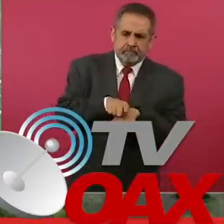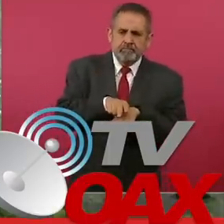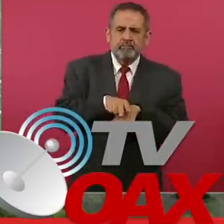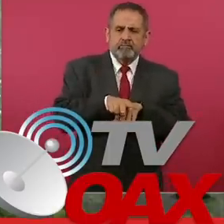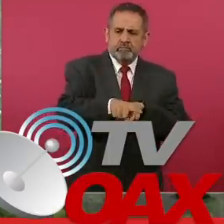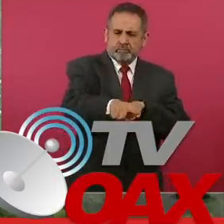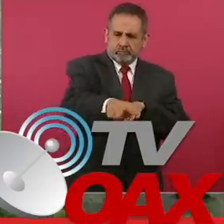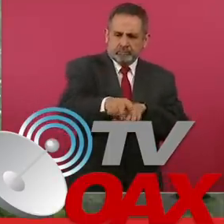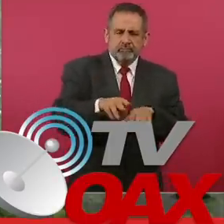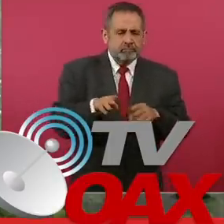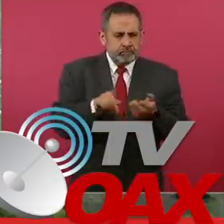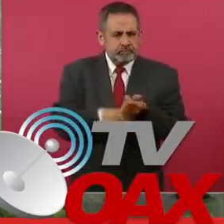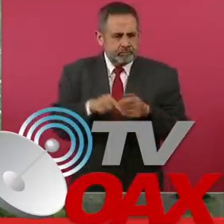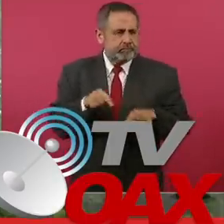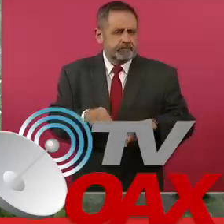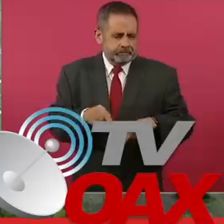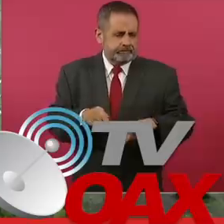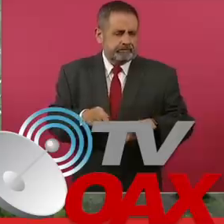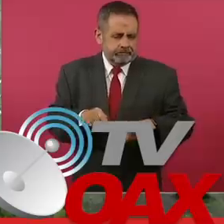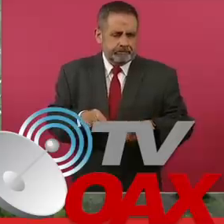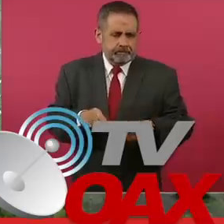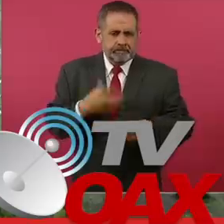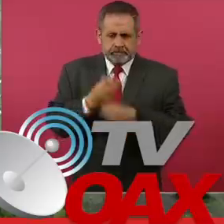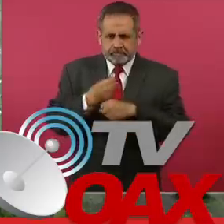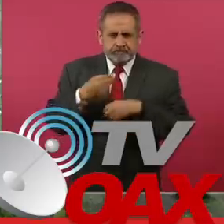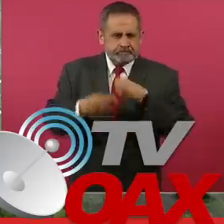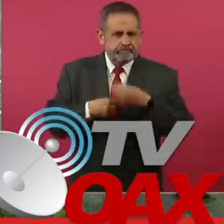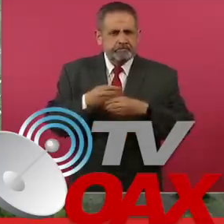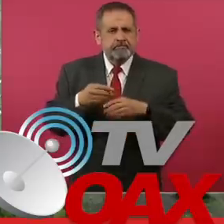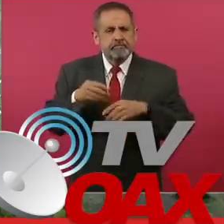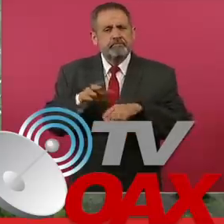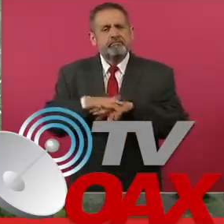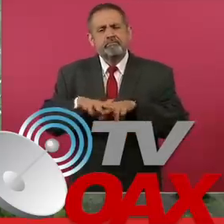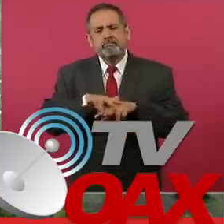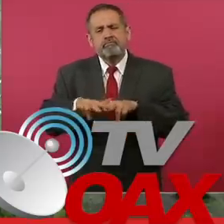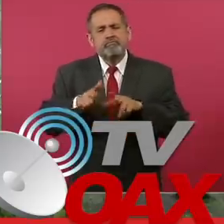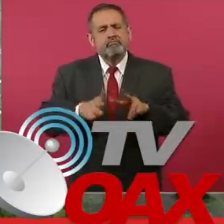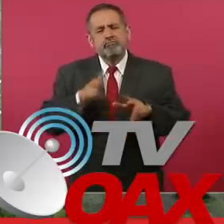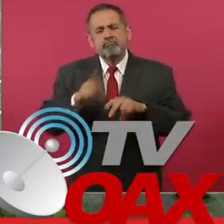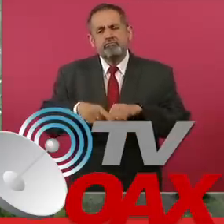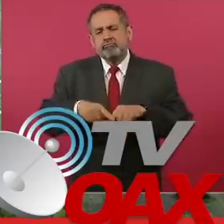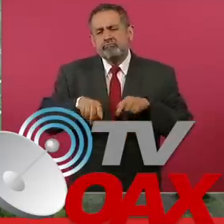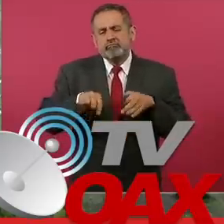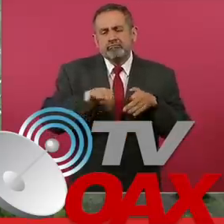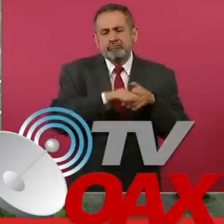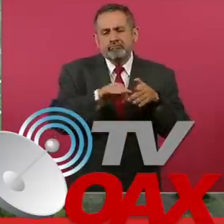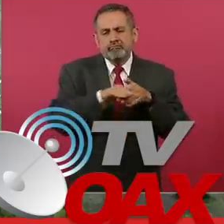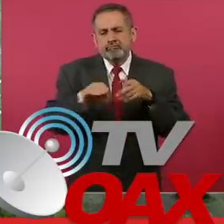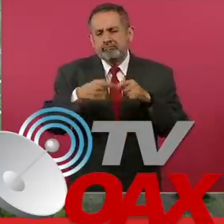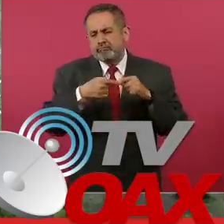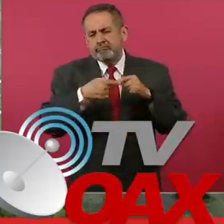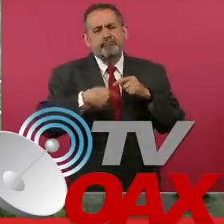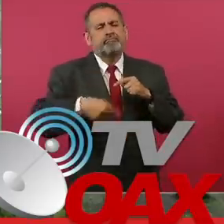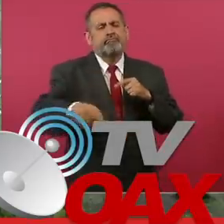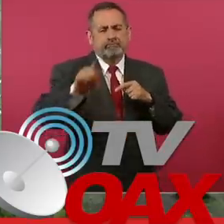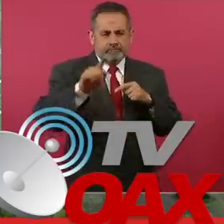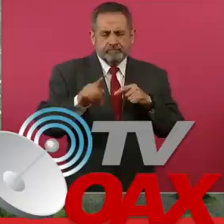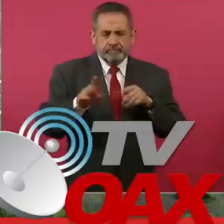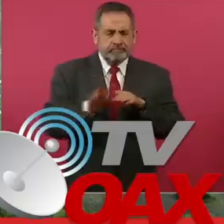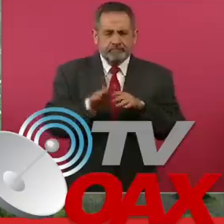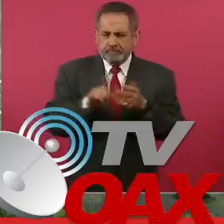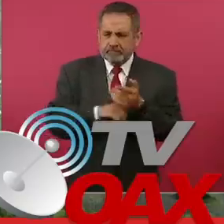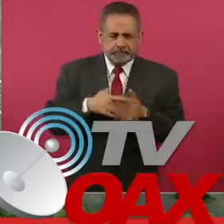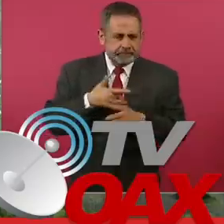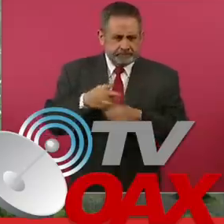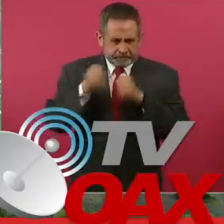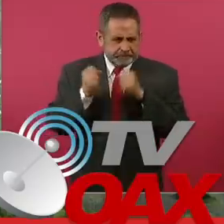donde se va a seguir el tendido de vía. Siendo una obra secuencial, se generamos también esta